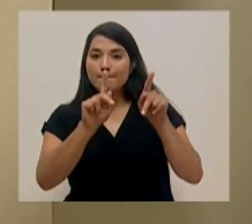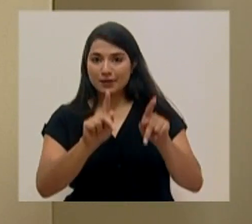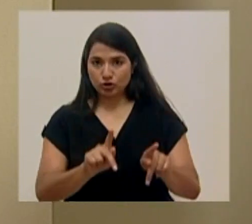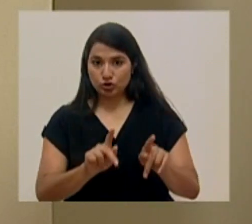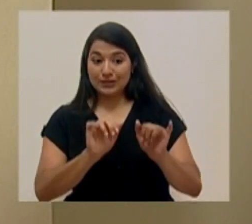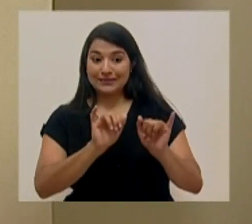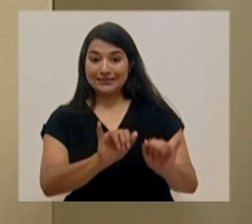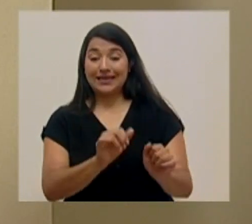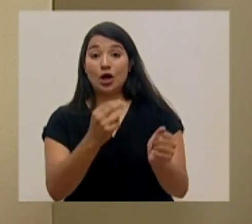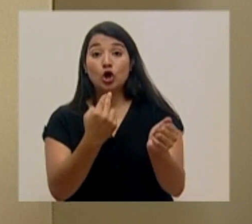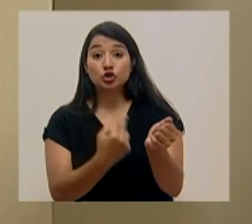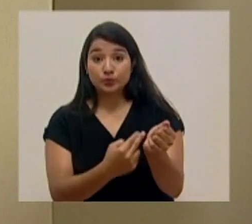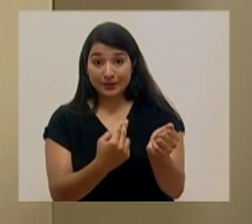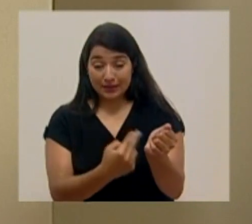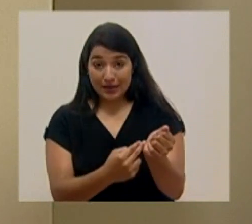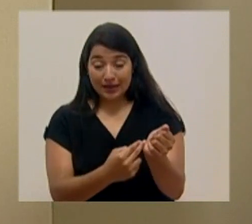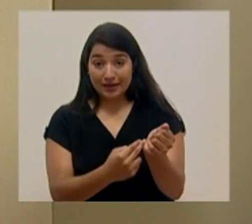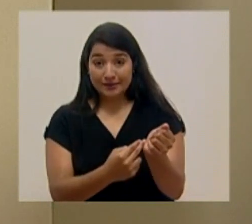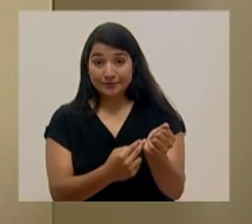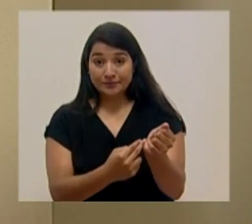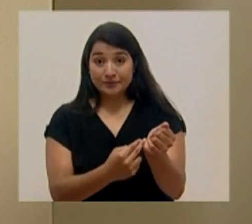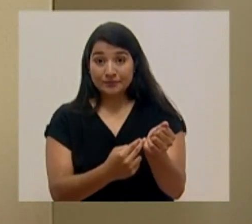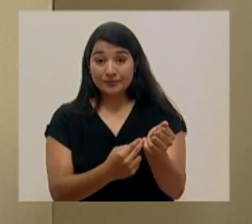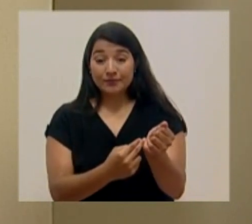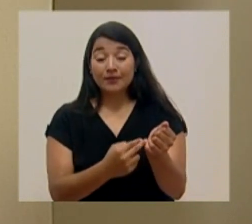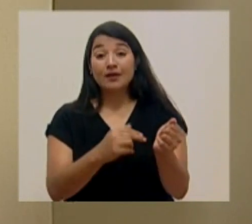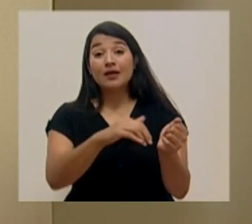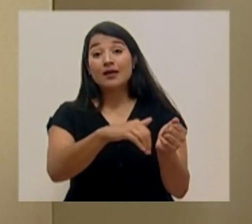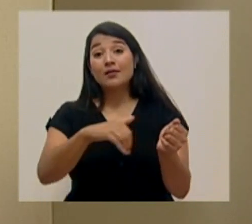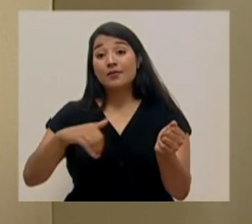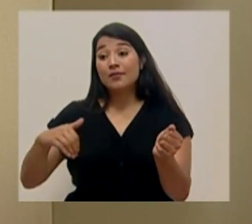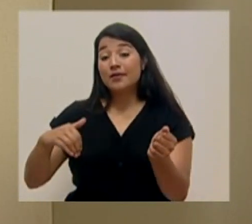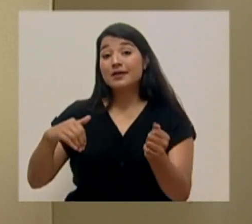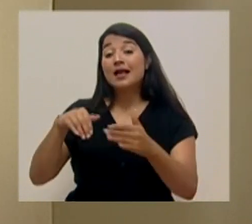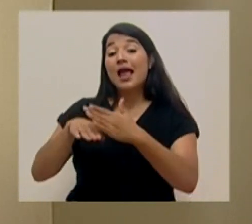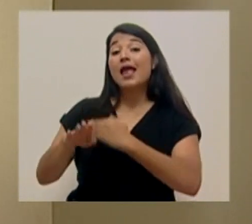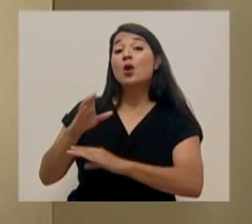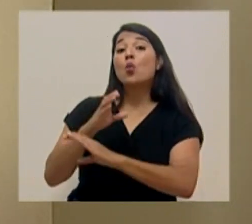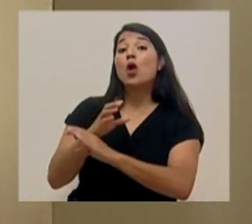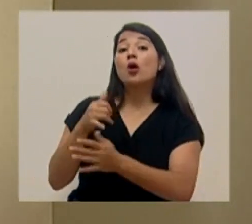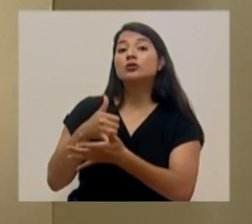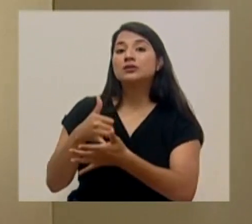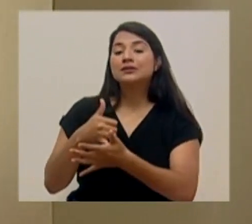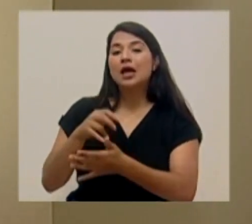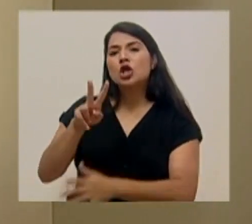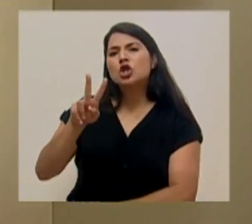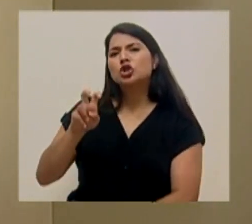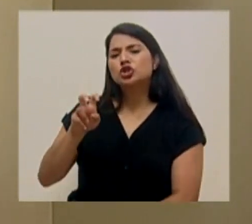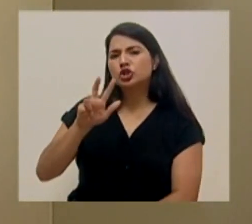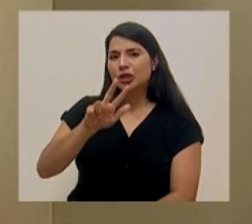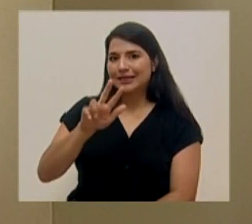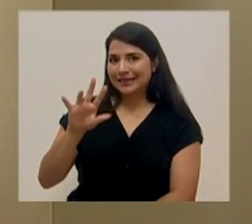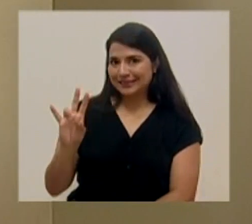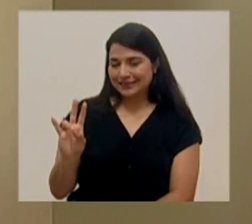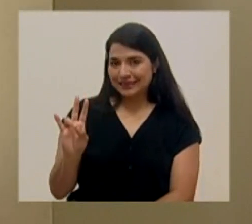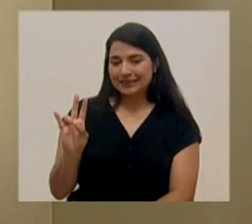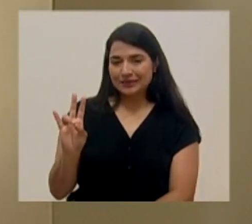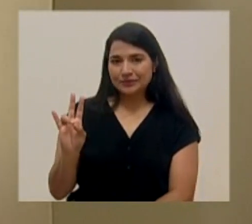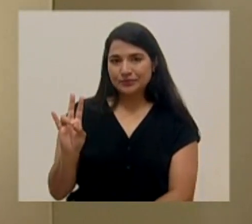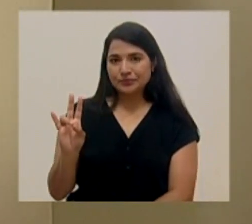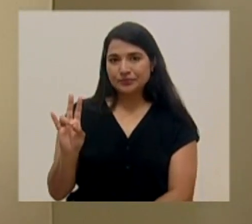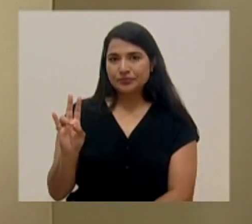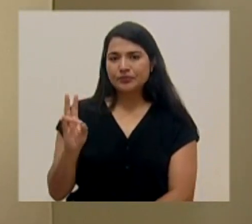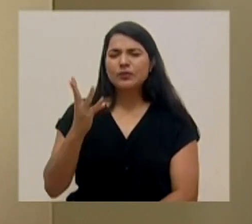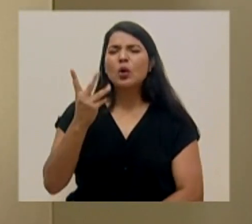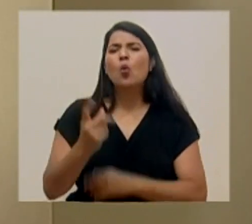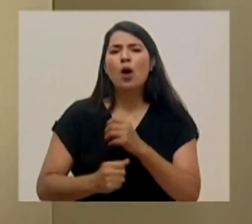personas hospitalizadas. En cuidados intensivos se encuentran 237 de ellas,